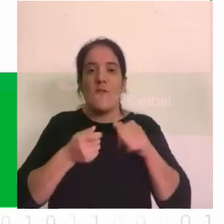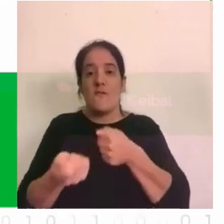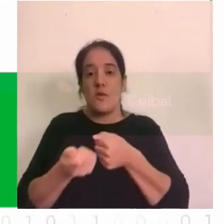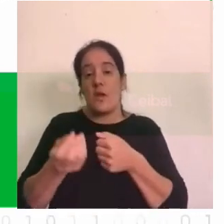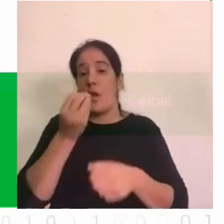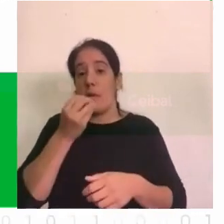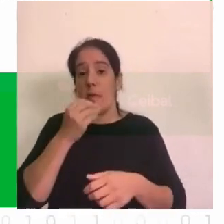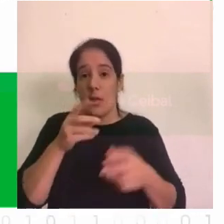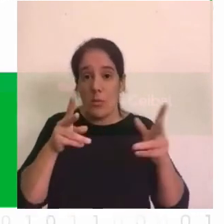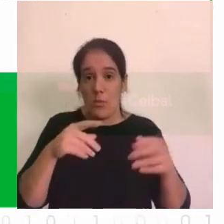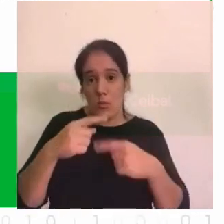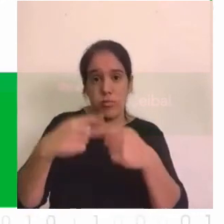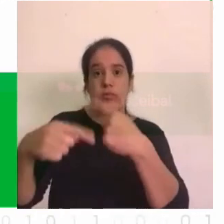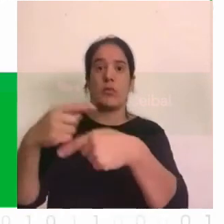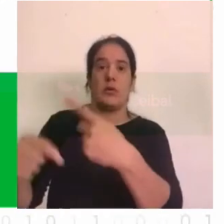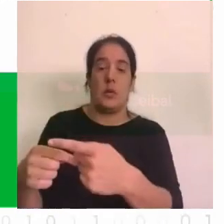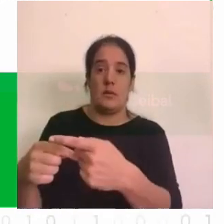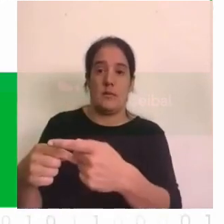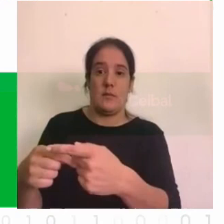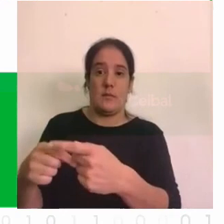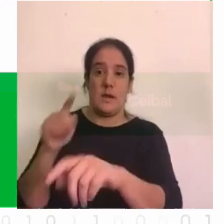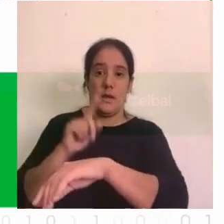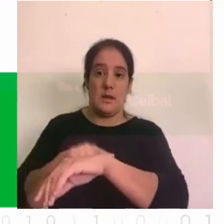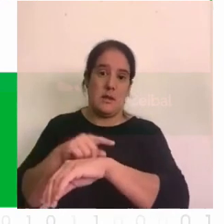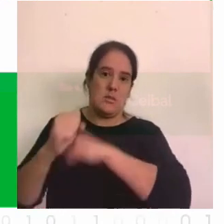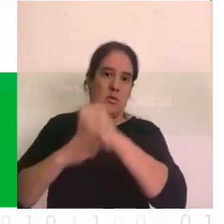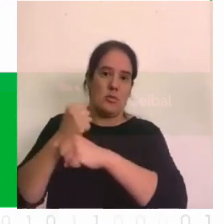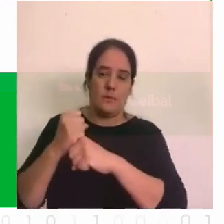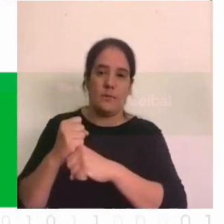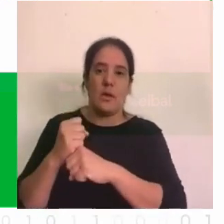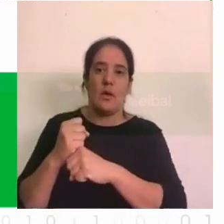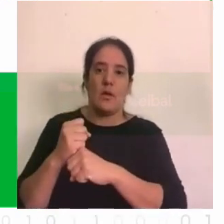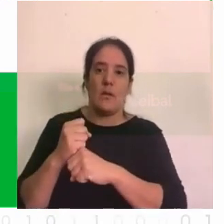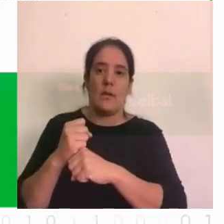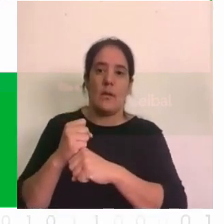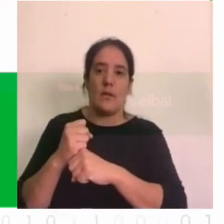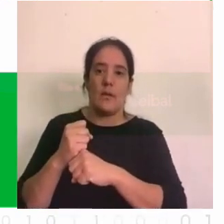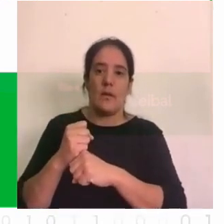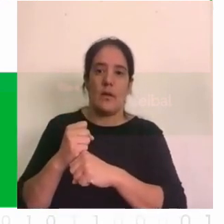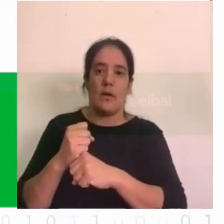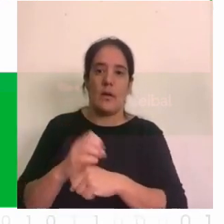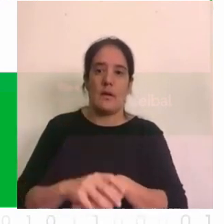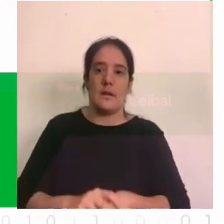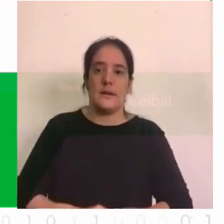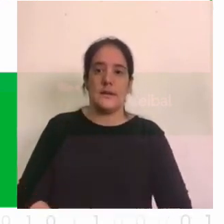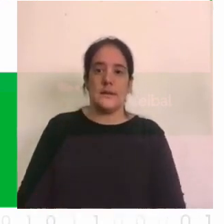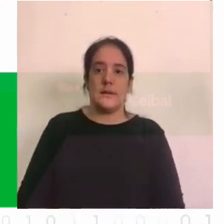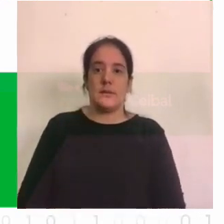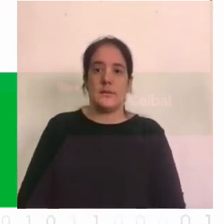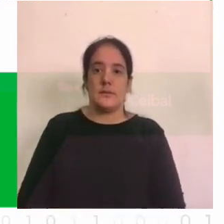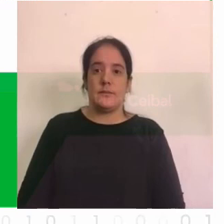Básicamente lo que les muestro ahí es una tabla resumen en donde lo que fui haciendo, la primera columna, incluye